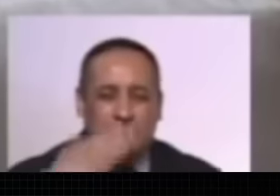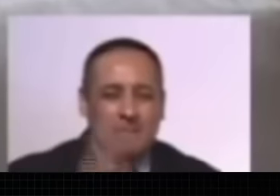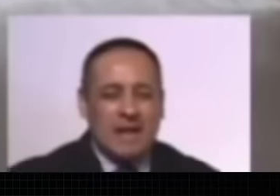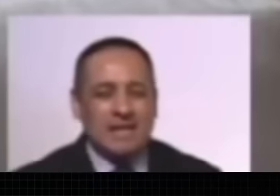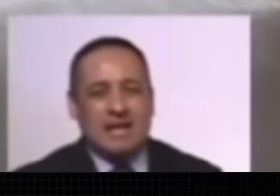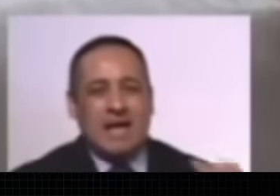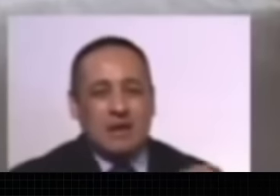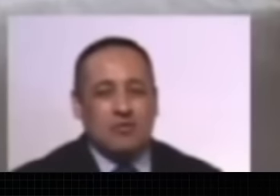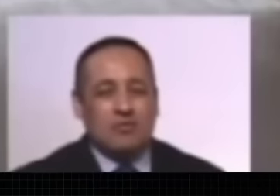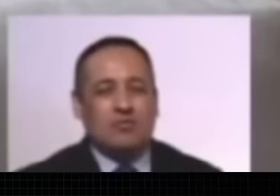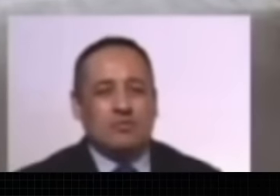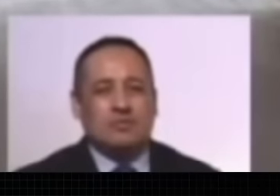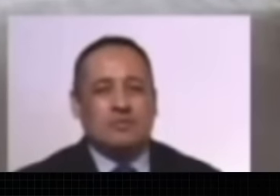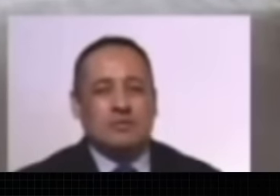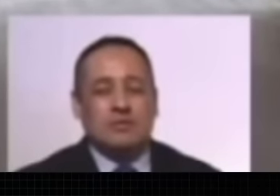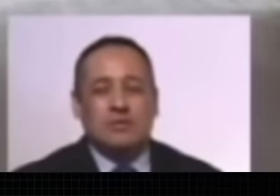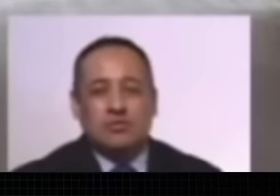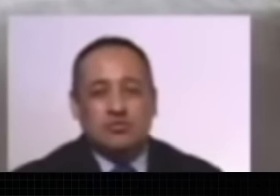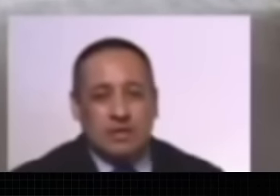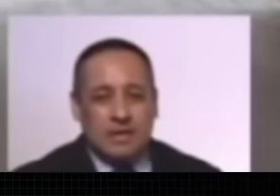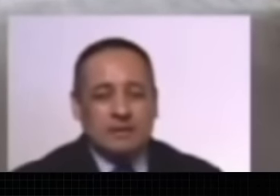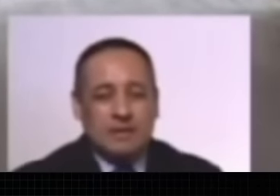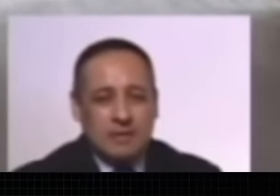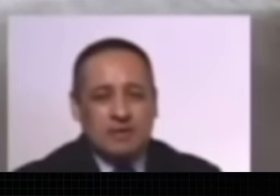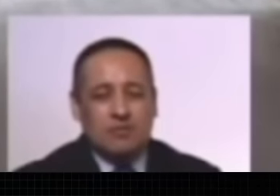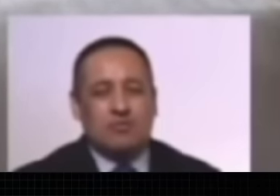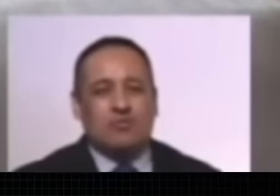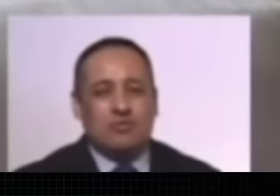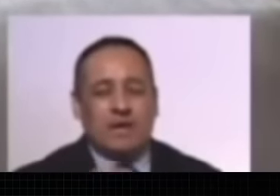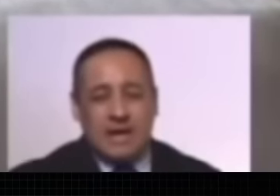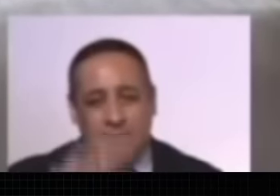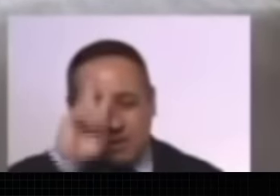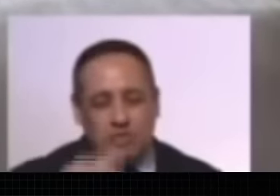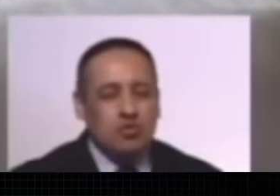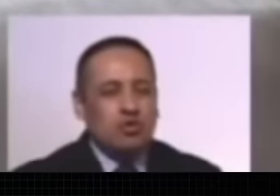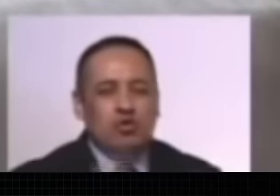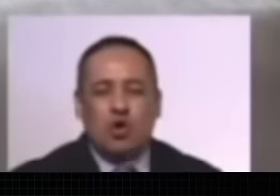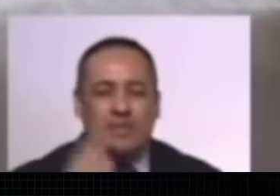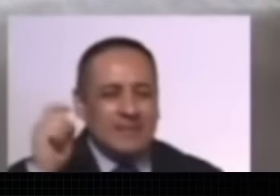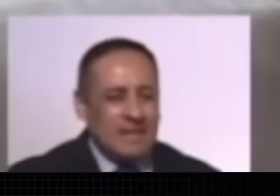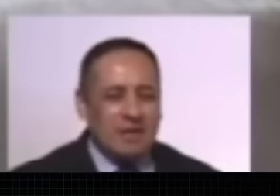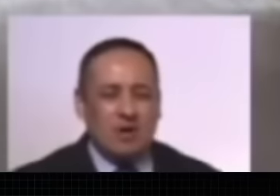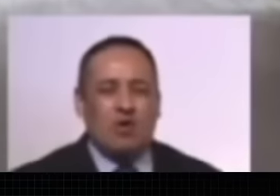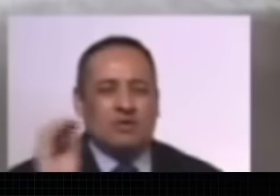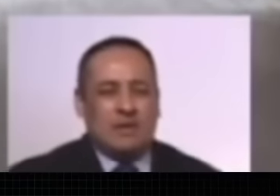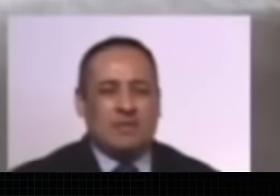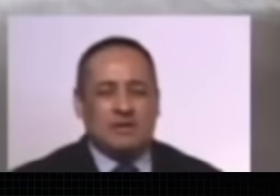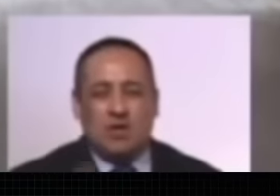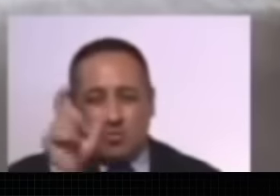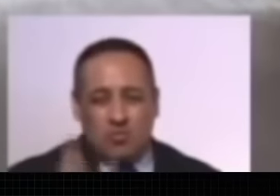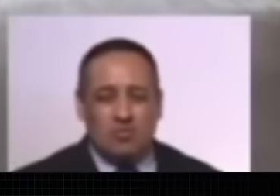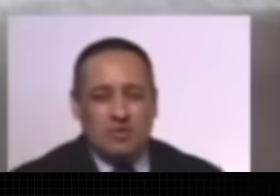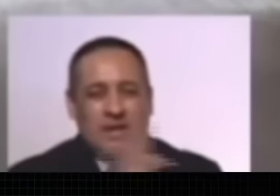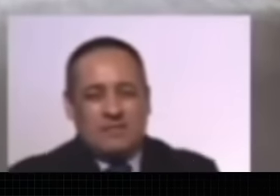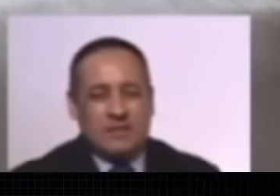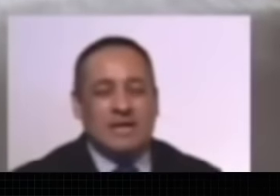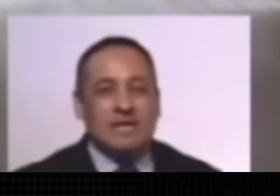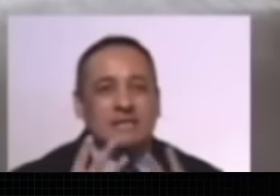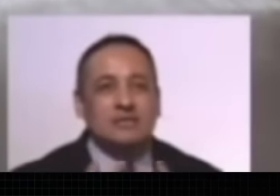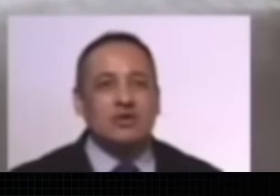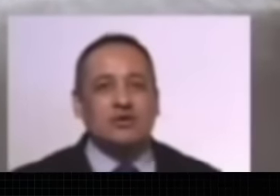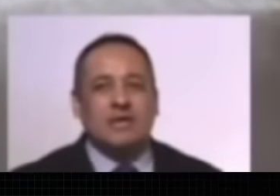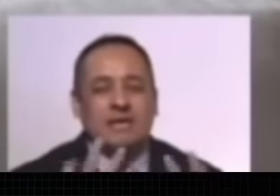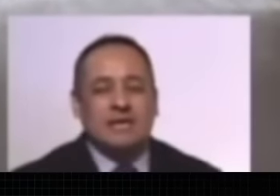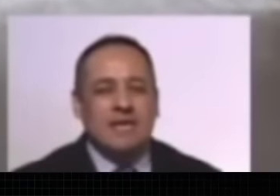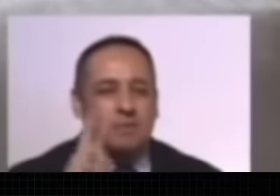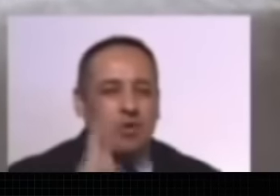del cargo? Colegas, el Perú no merece a una fiscal ansiosa de